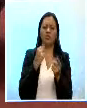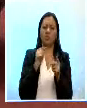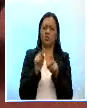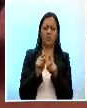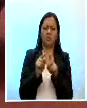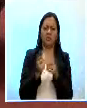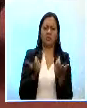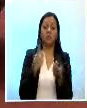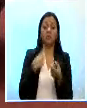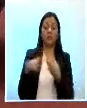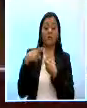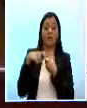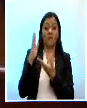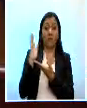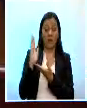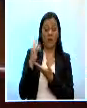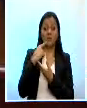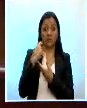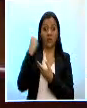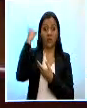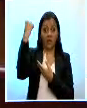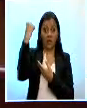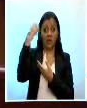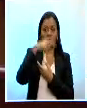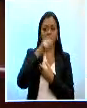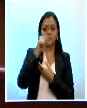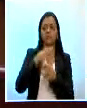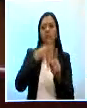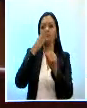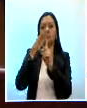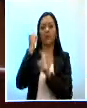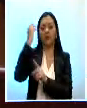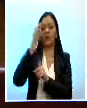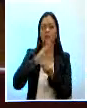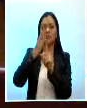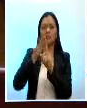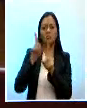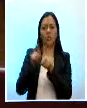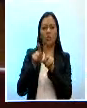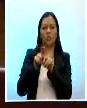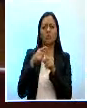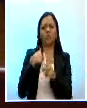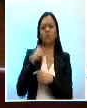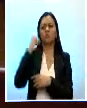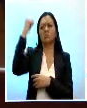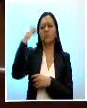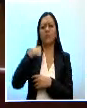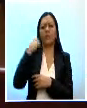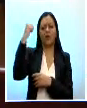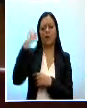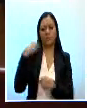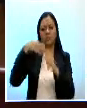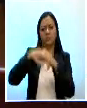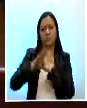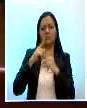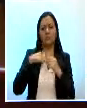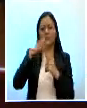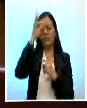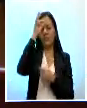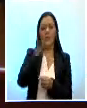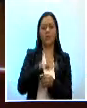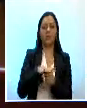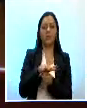que mismo? Con que un afiliado que tiene ese derecho vaya a a exigir su derecho en los